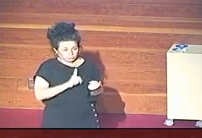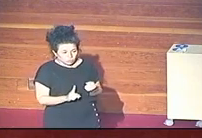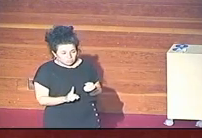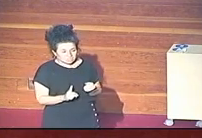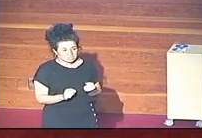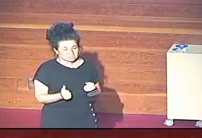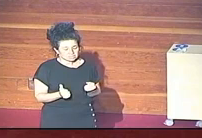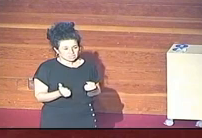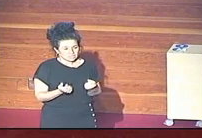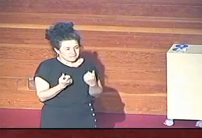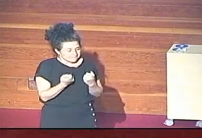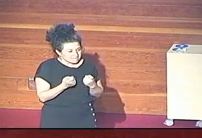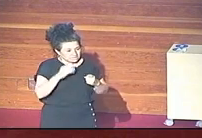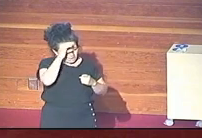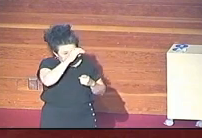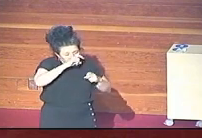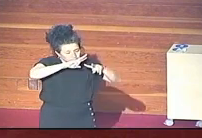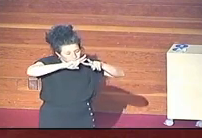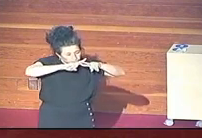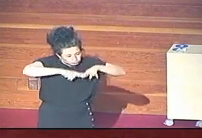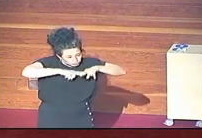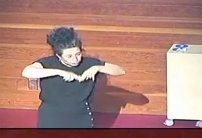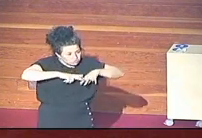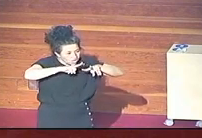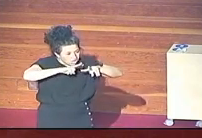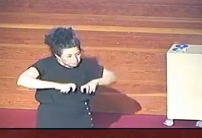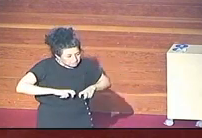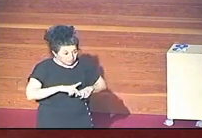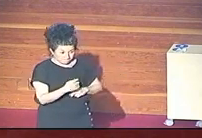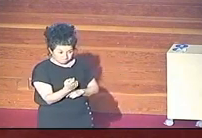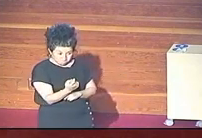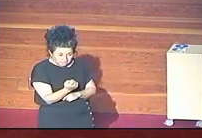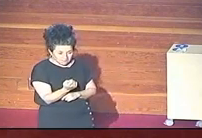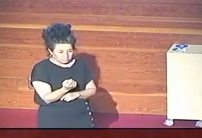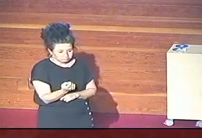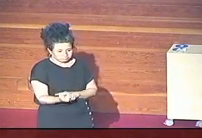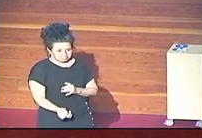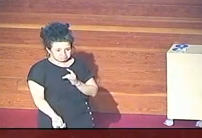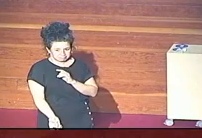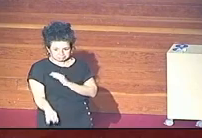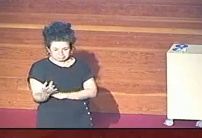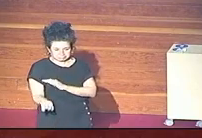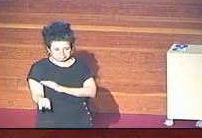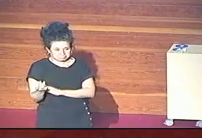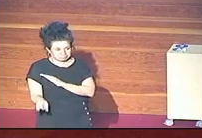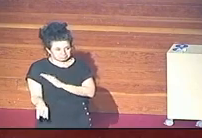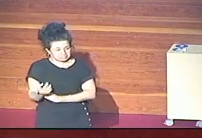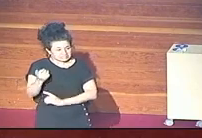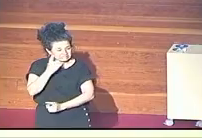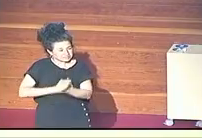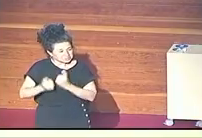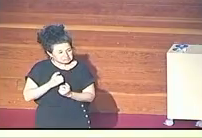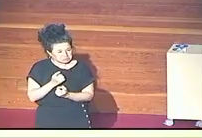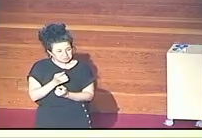era mucho análisis científico por hacer bueno pues surgen informaciones interesadas porque sí